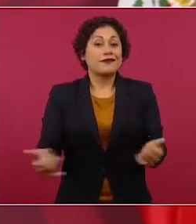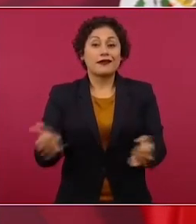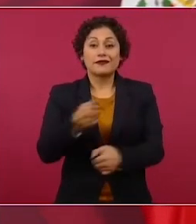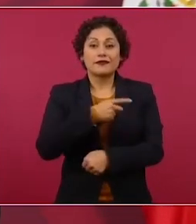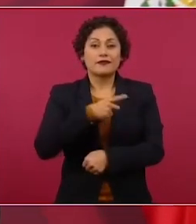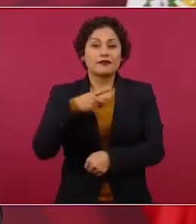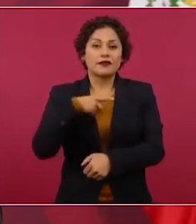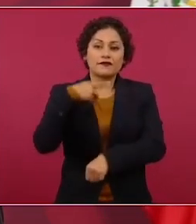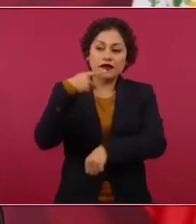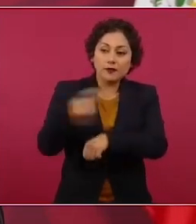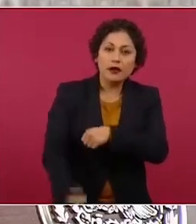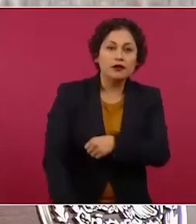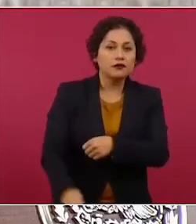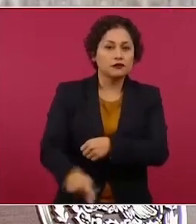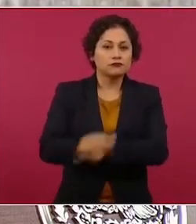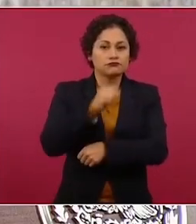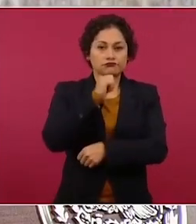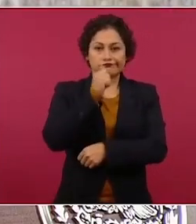Y